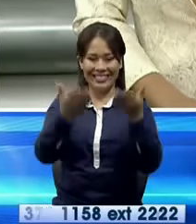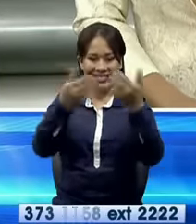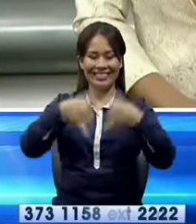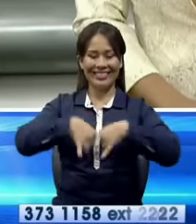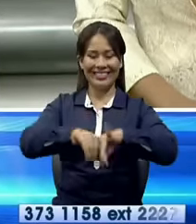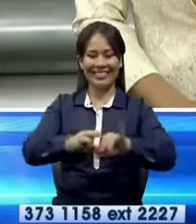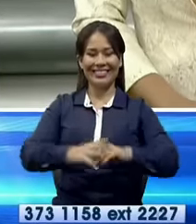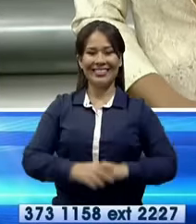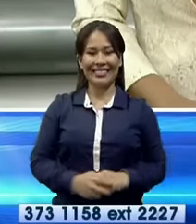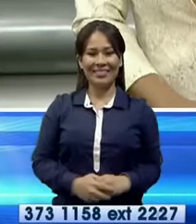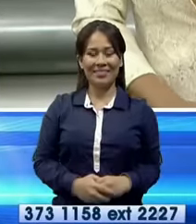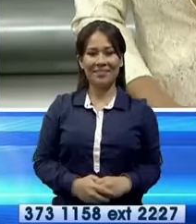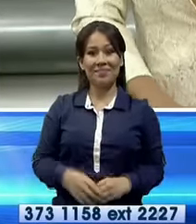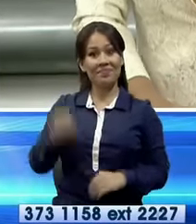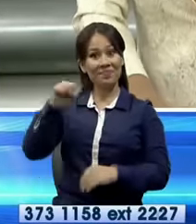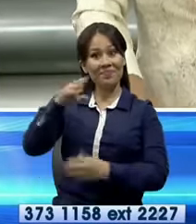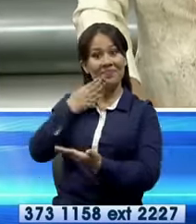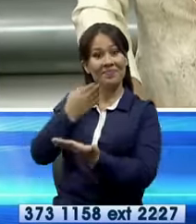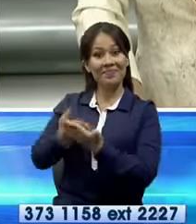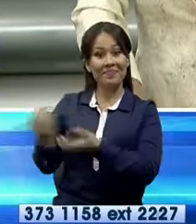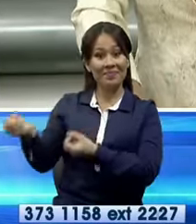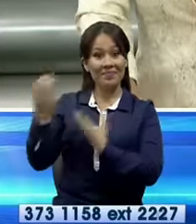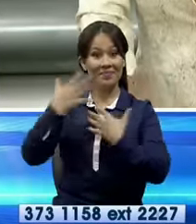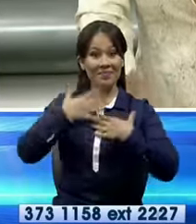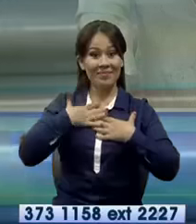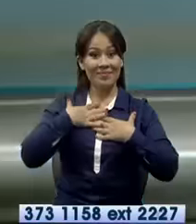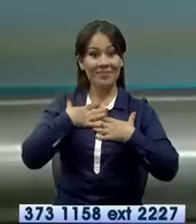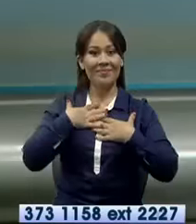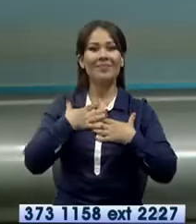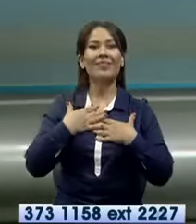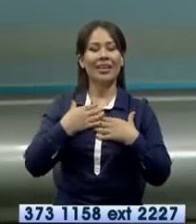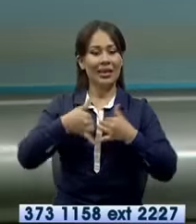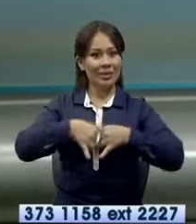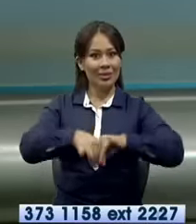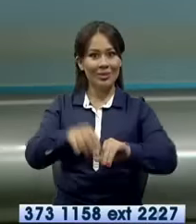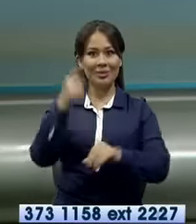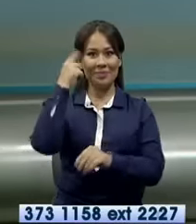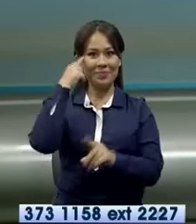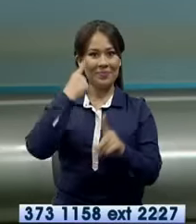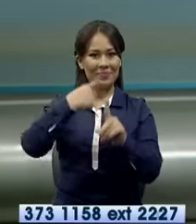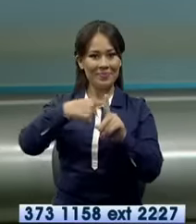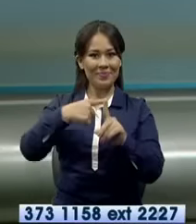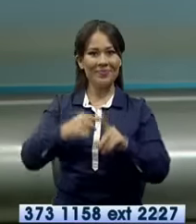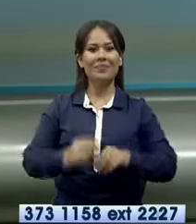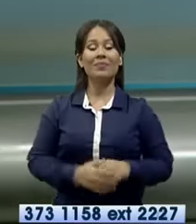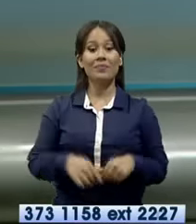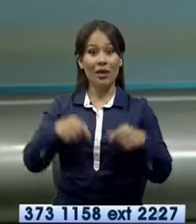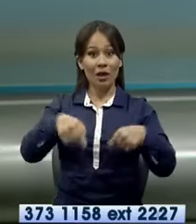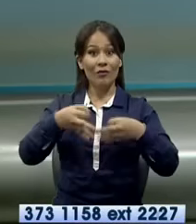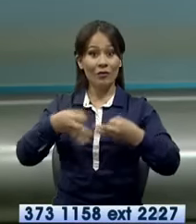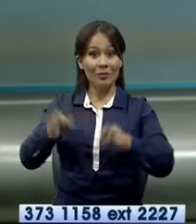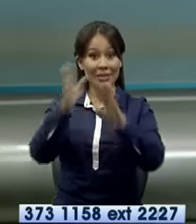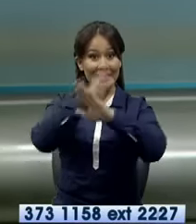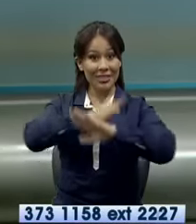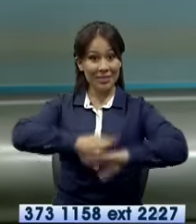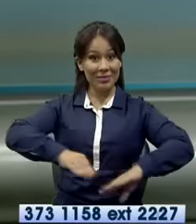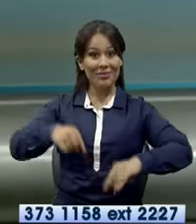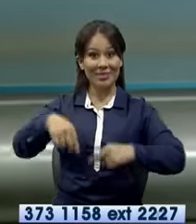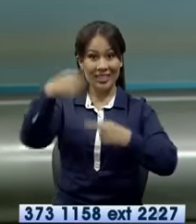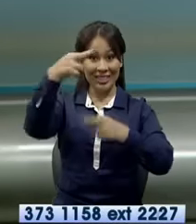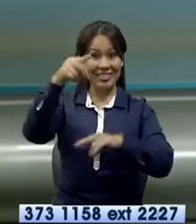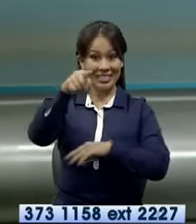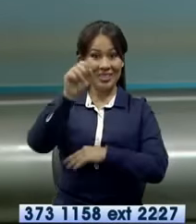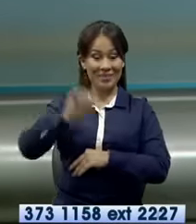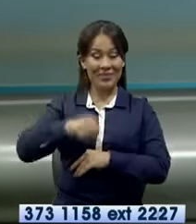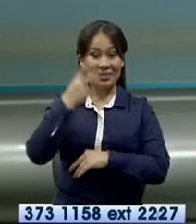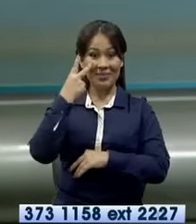este estudio. Así es, Santiago, muchísimas gracias. Y por supuesto, hay que mantener el optimismo. De esta manera nosotros finalizamos. Recuerden que